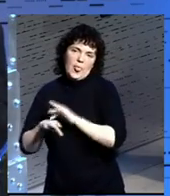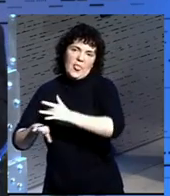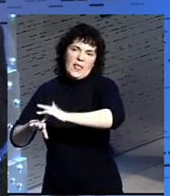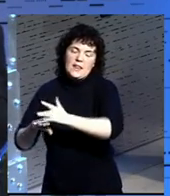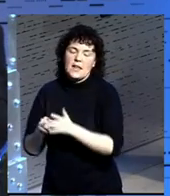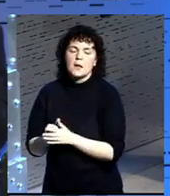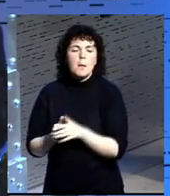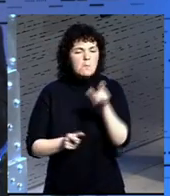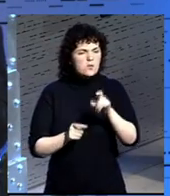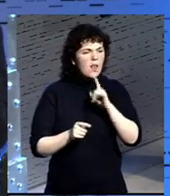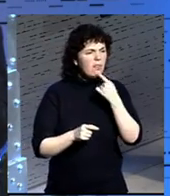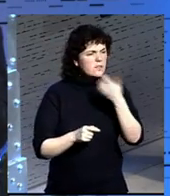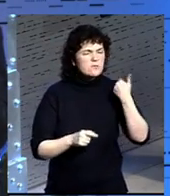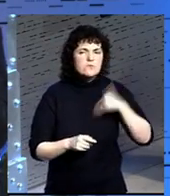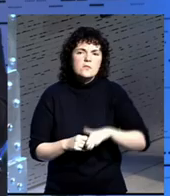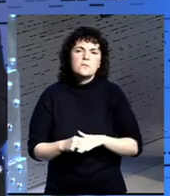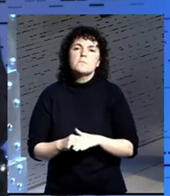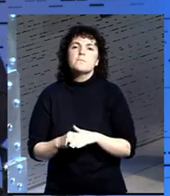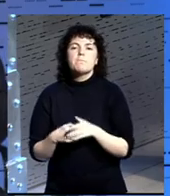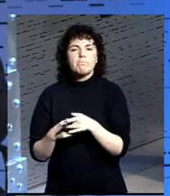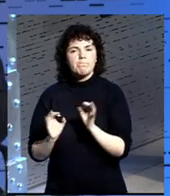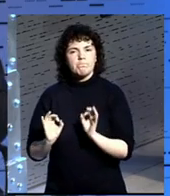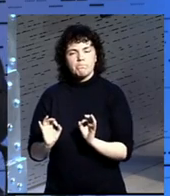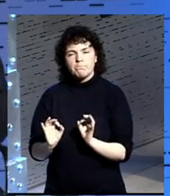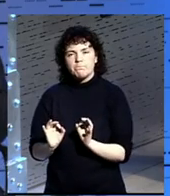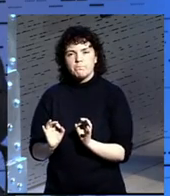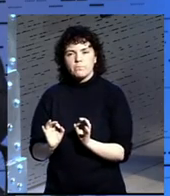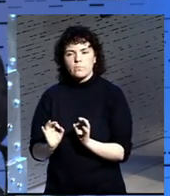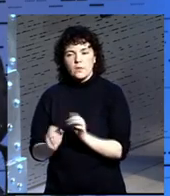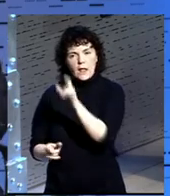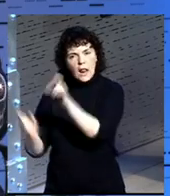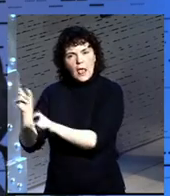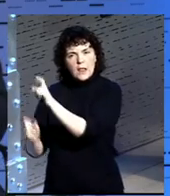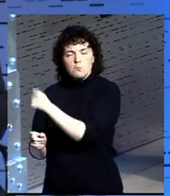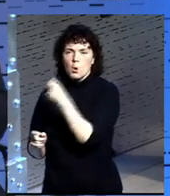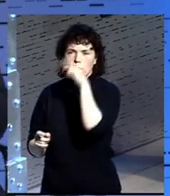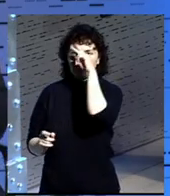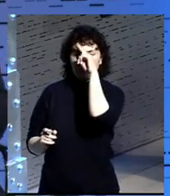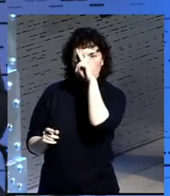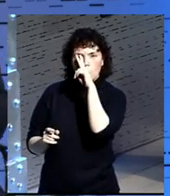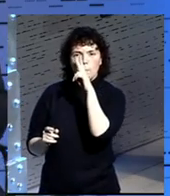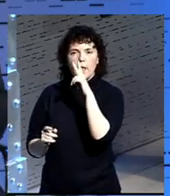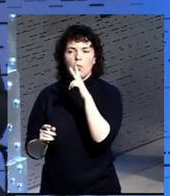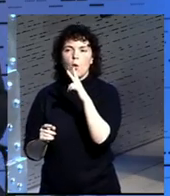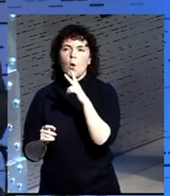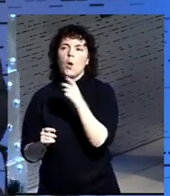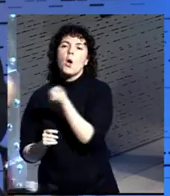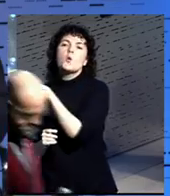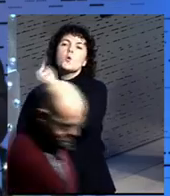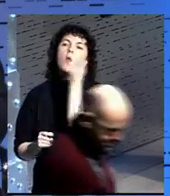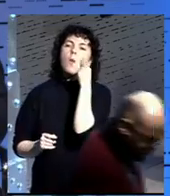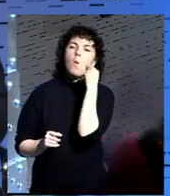Alguien lo ha mencionado antes, es una de las cosas, a la gente le preocupa relativamente que le cambiemos el número de